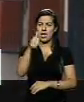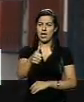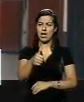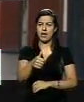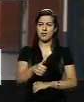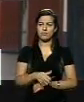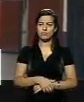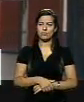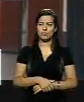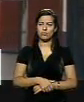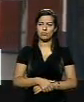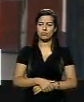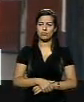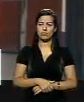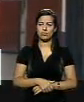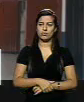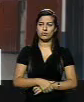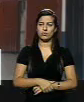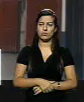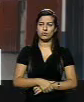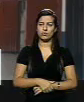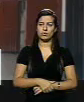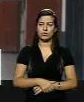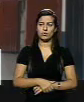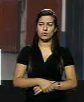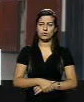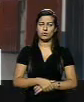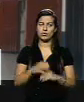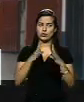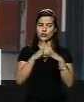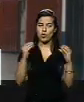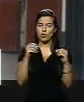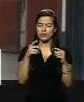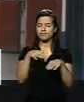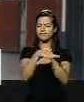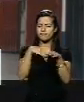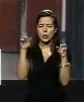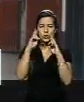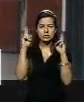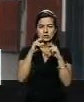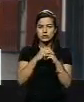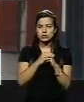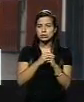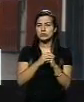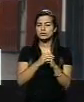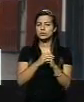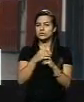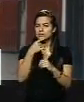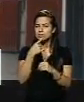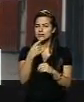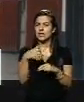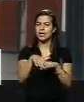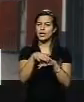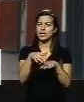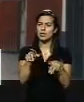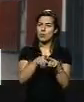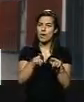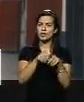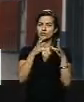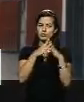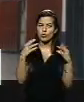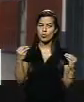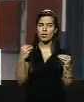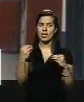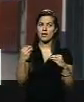cumplir, pues, es el de informarle a la comunidad ampliamente de todos los quehaceres, o sea, todas las actividades que se van cumpliendo, o sea,